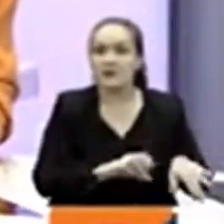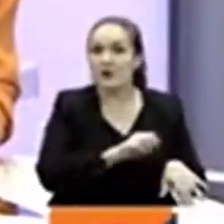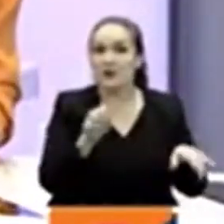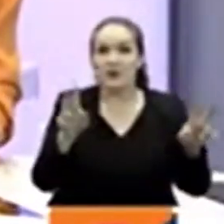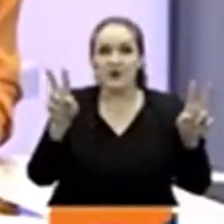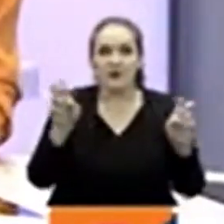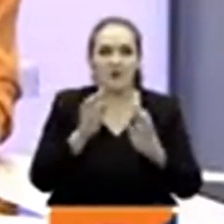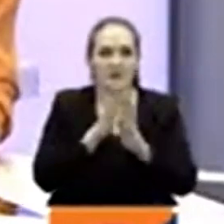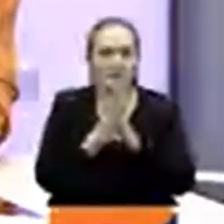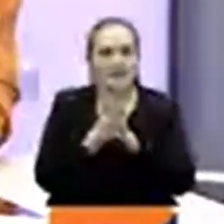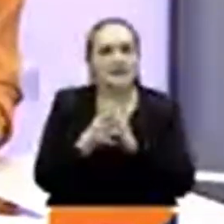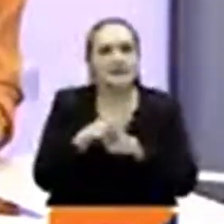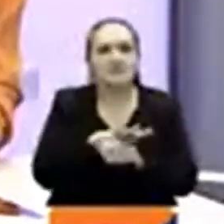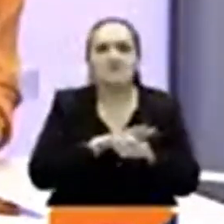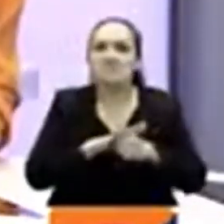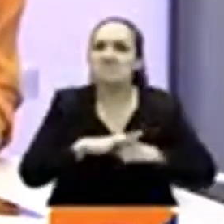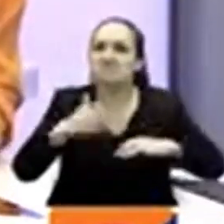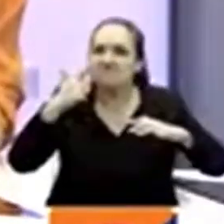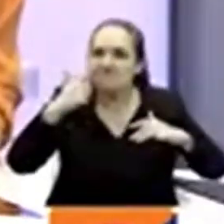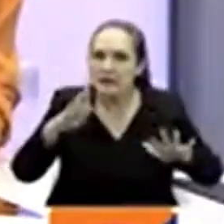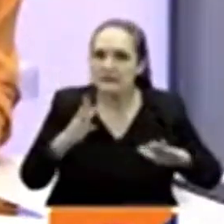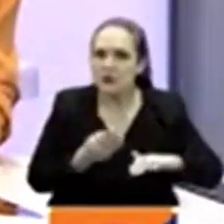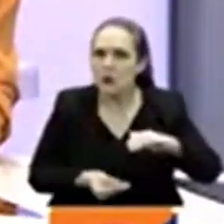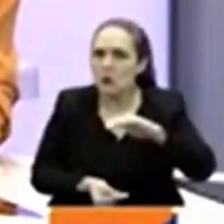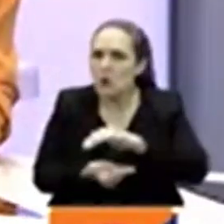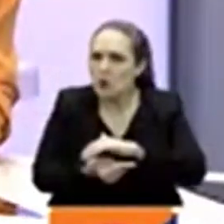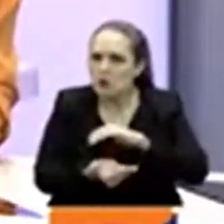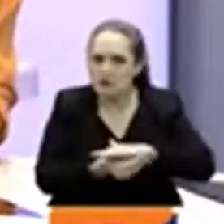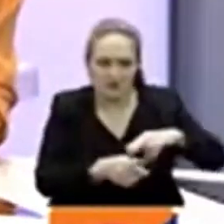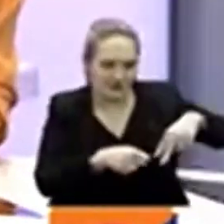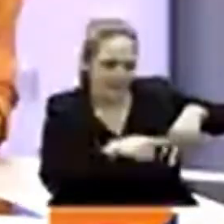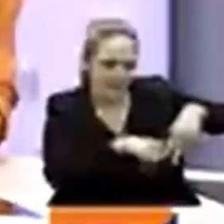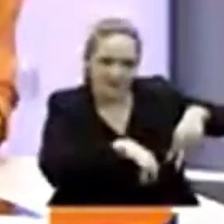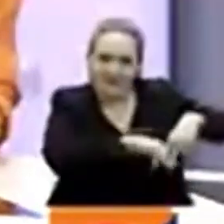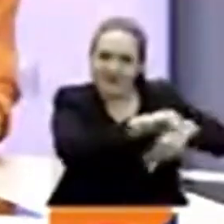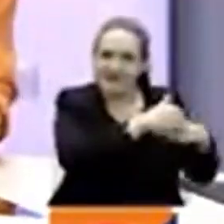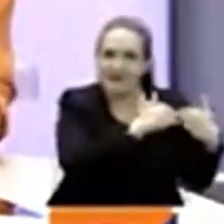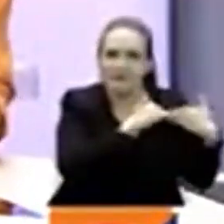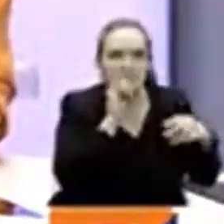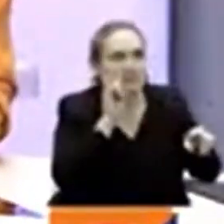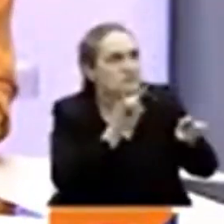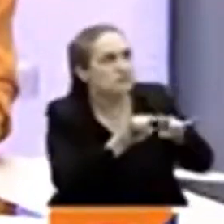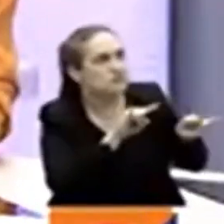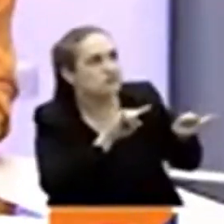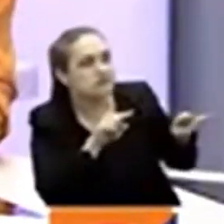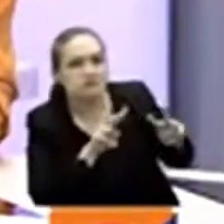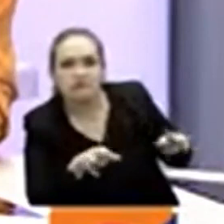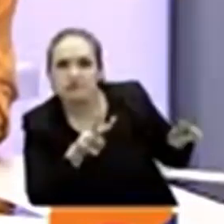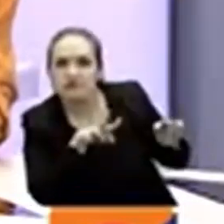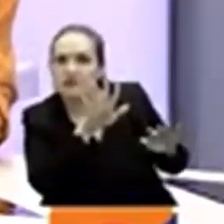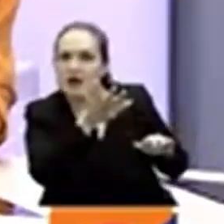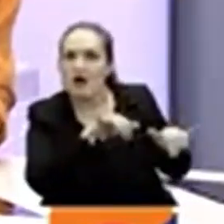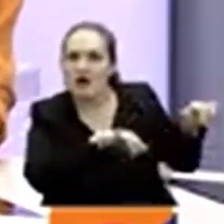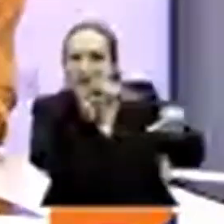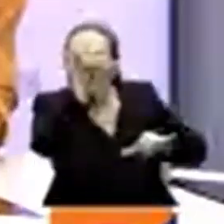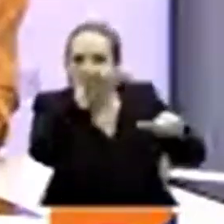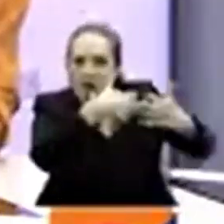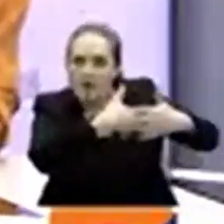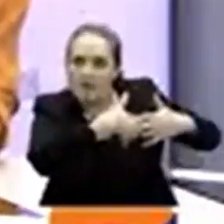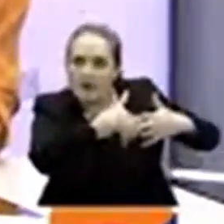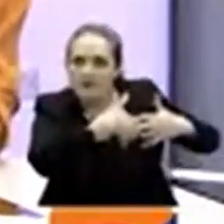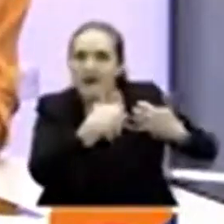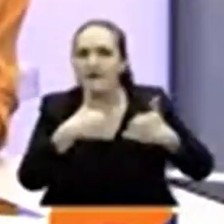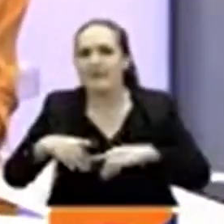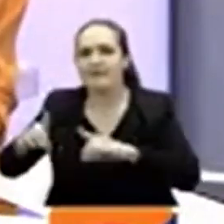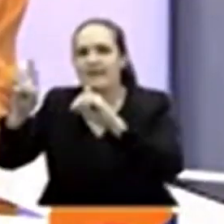tema. Por el caso de supuesta corrupción en la Aerocivil, la Contraloría prepara las primeras decisiones. En el ojo de la entidad están los